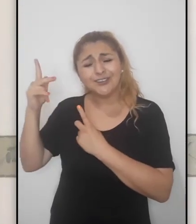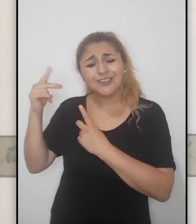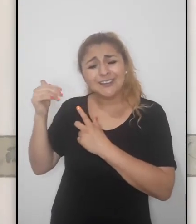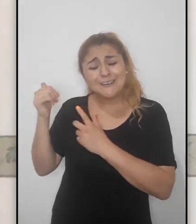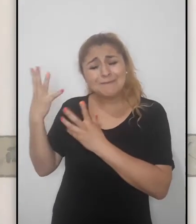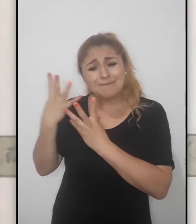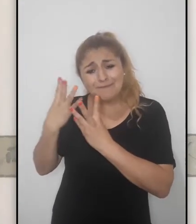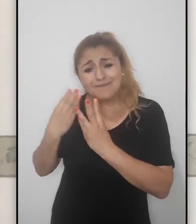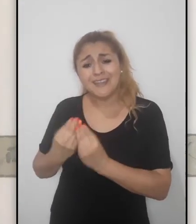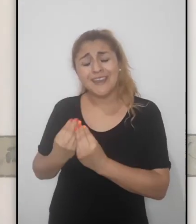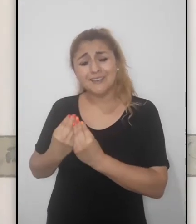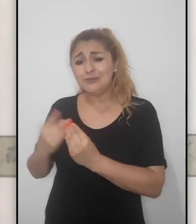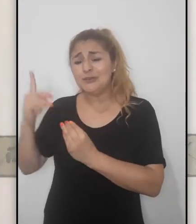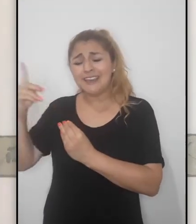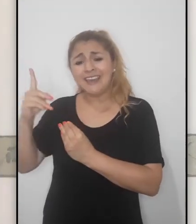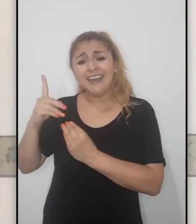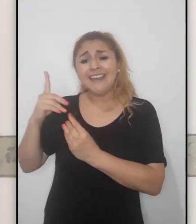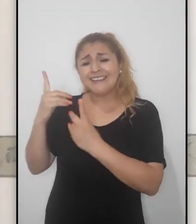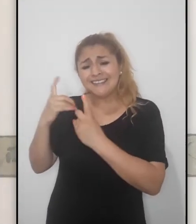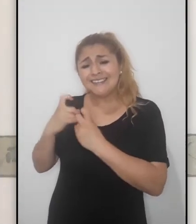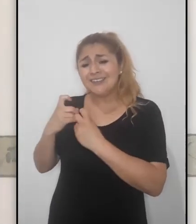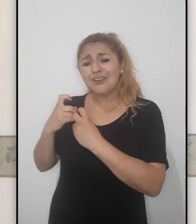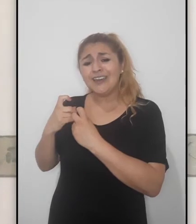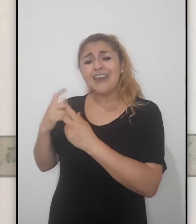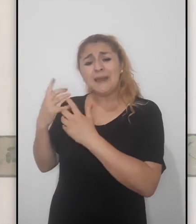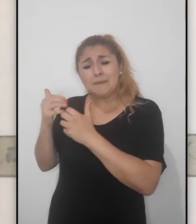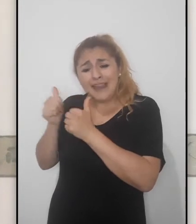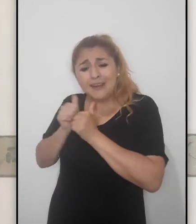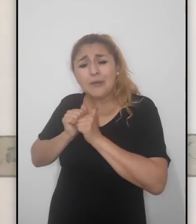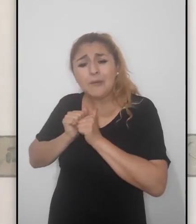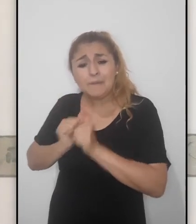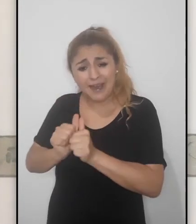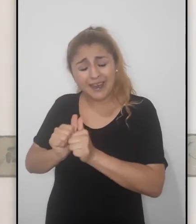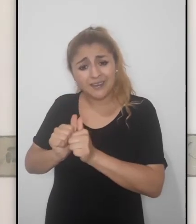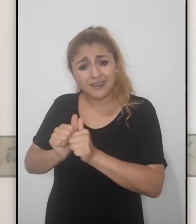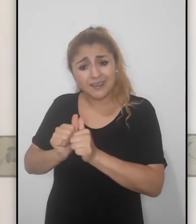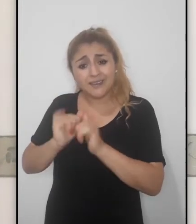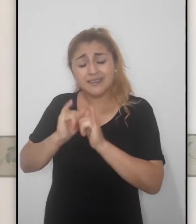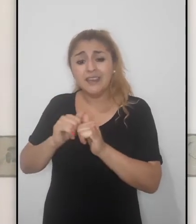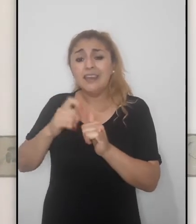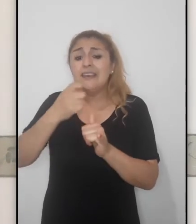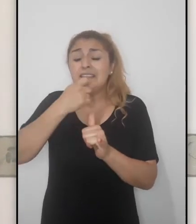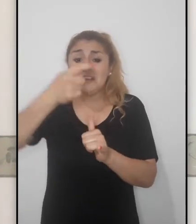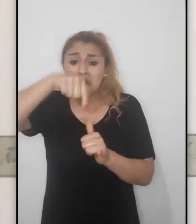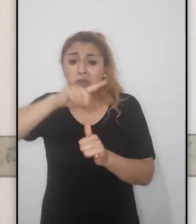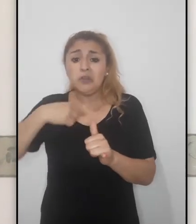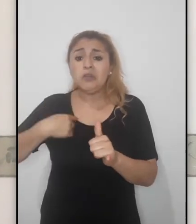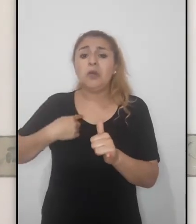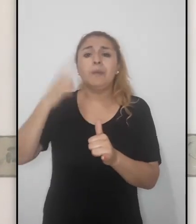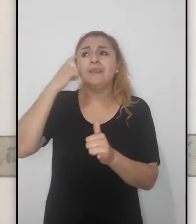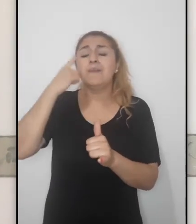con dios es separación de cristo y fuera dios siempre vamos a fallar